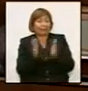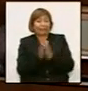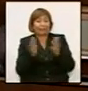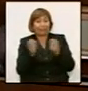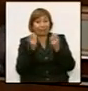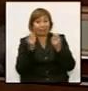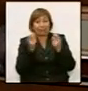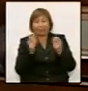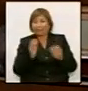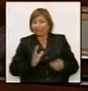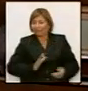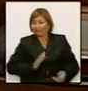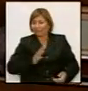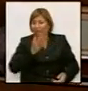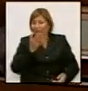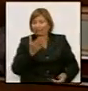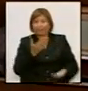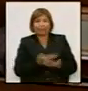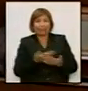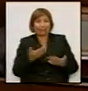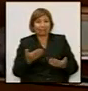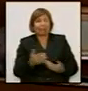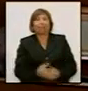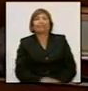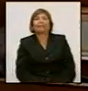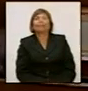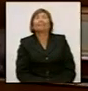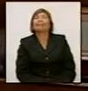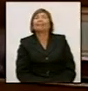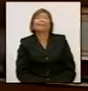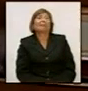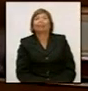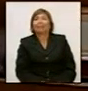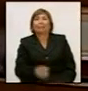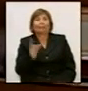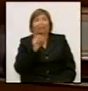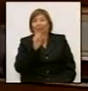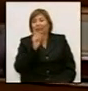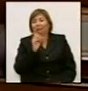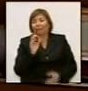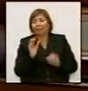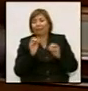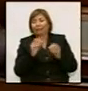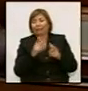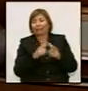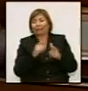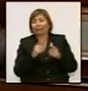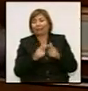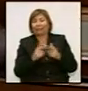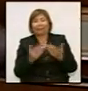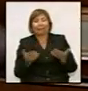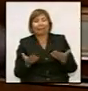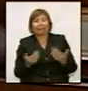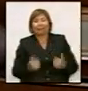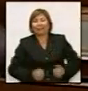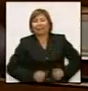con estilo las cosas. No nos puede entonces amargar la